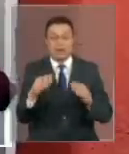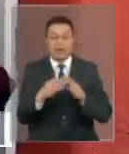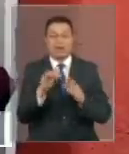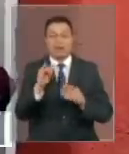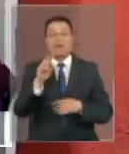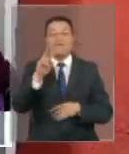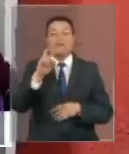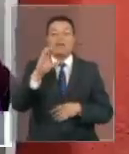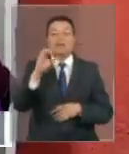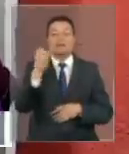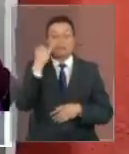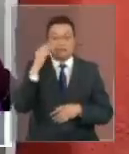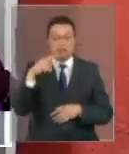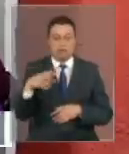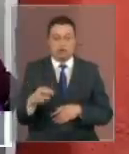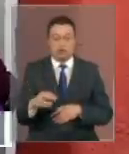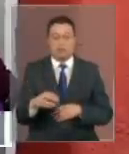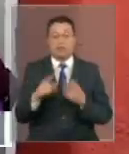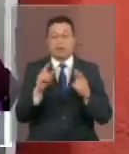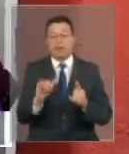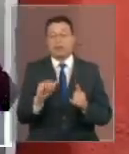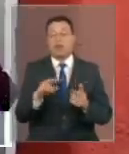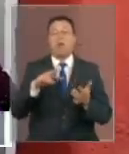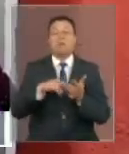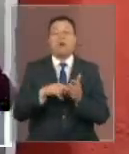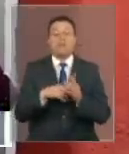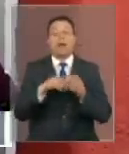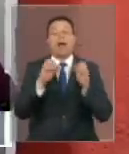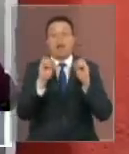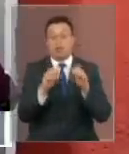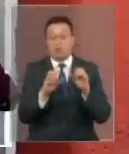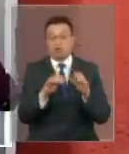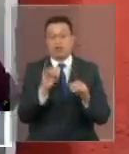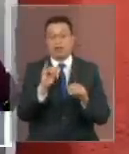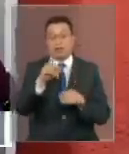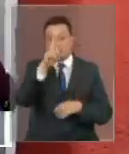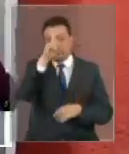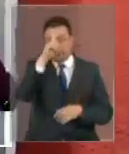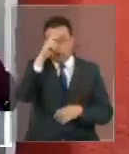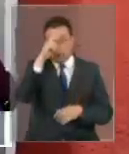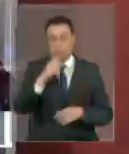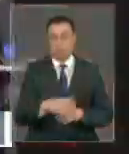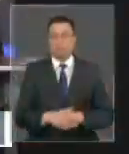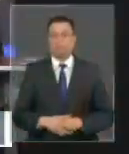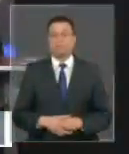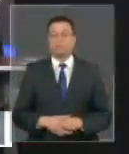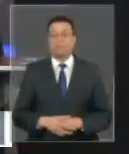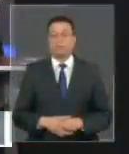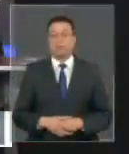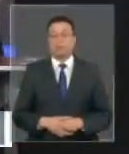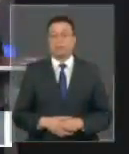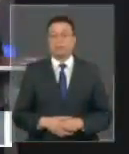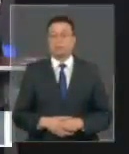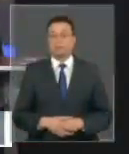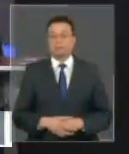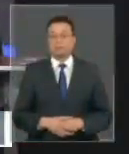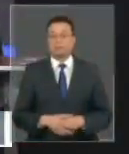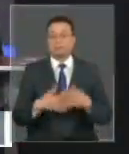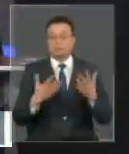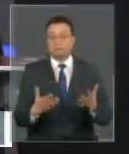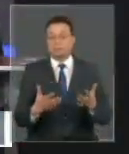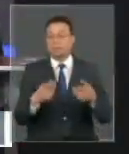a los vecinos. Y problemas en educación, incluso también en salud. Solo modo de